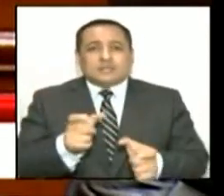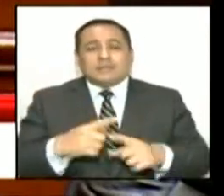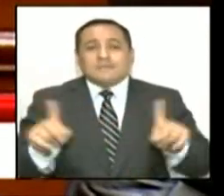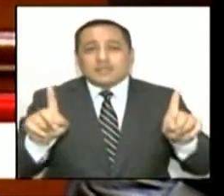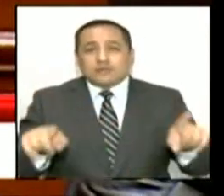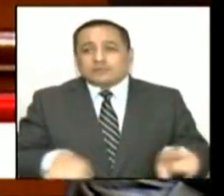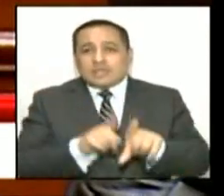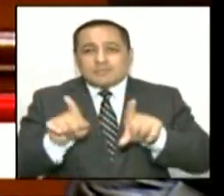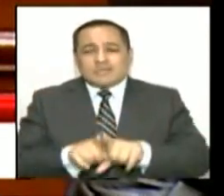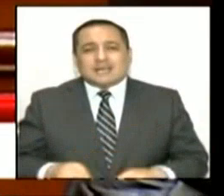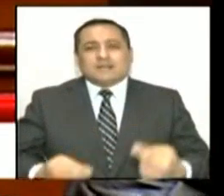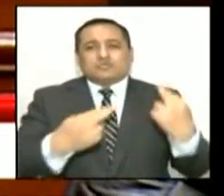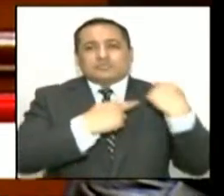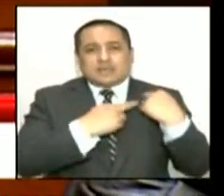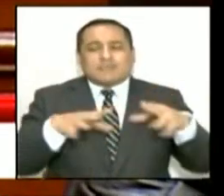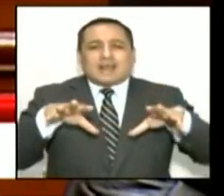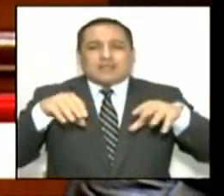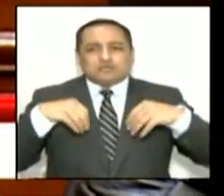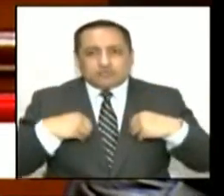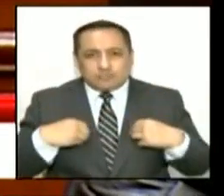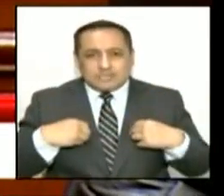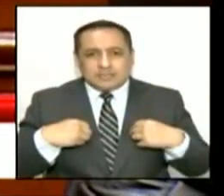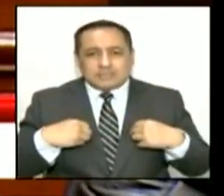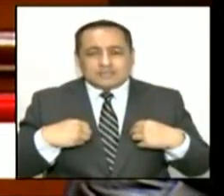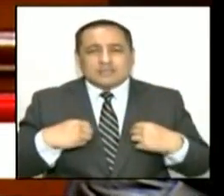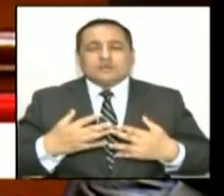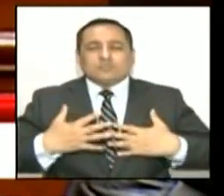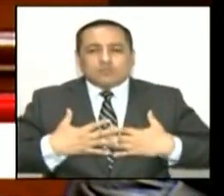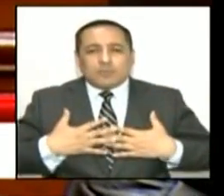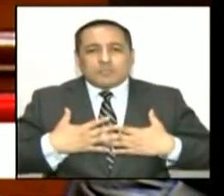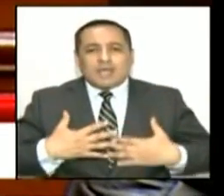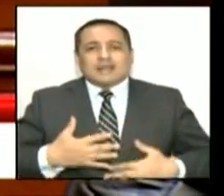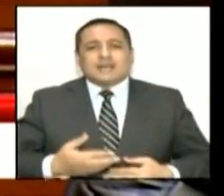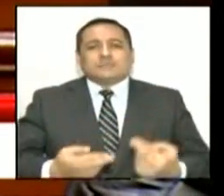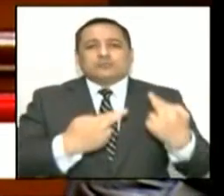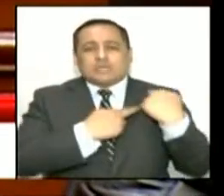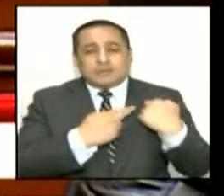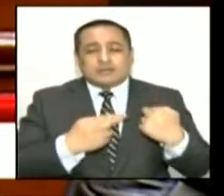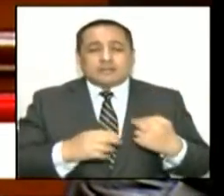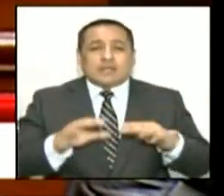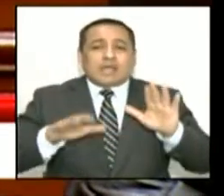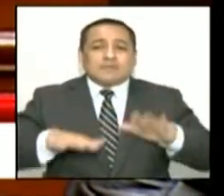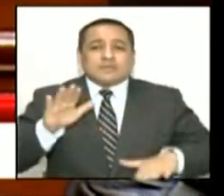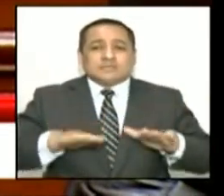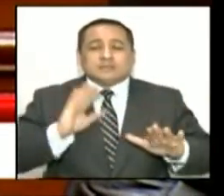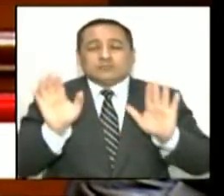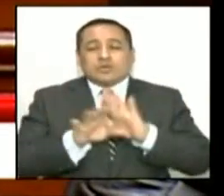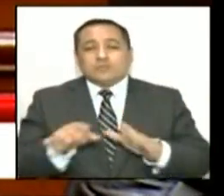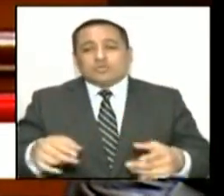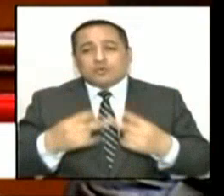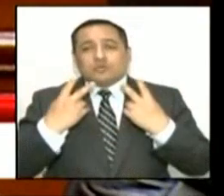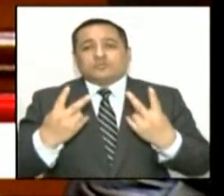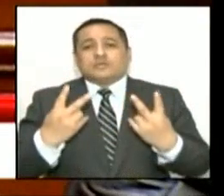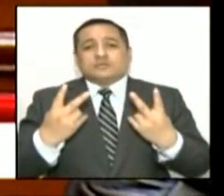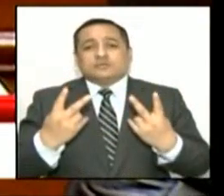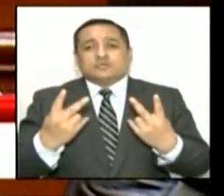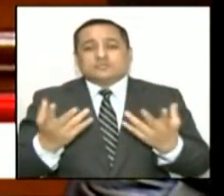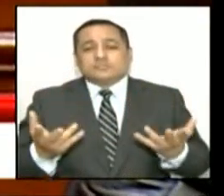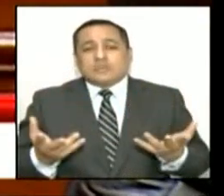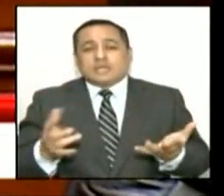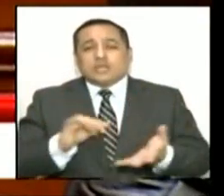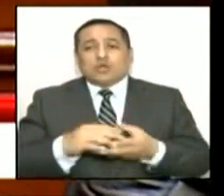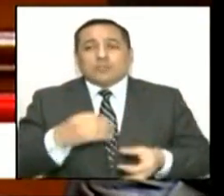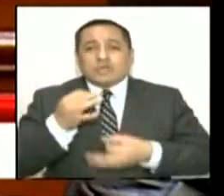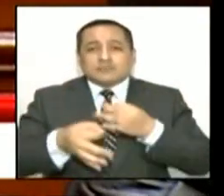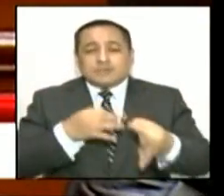también responsabilidad para asumir las consecuencias de nuestros actos. Muchas veces hemos visto que, como